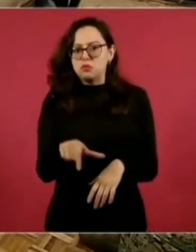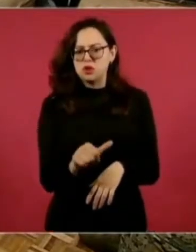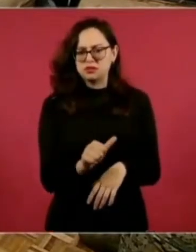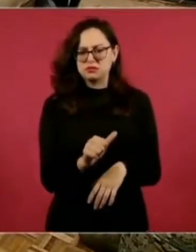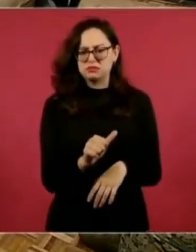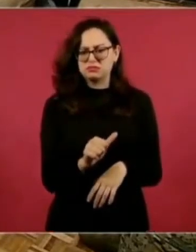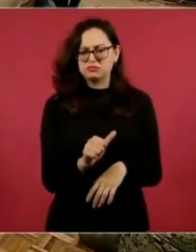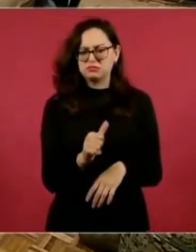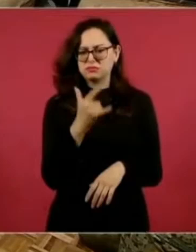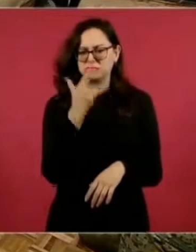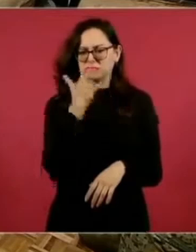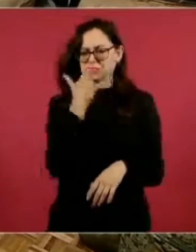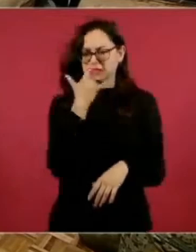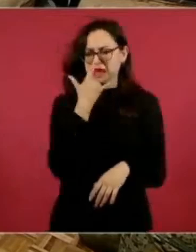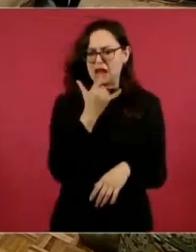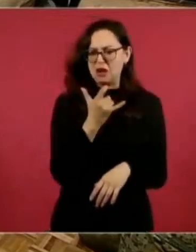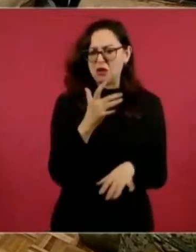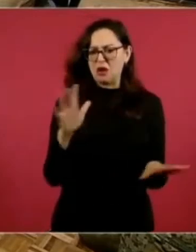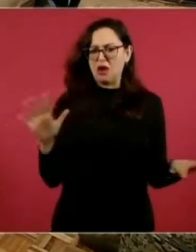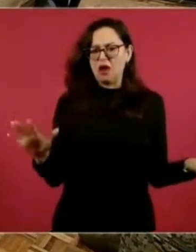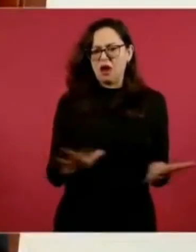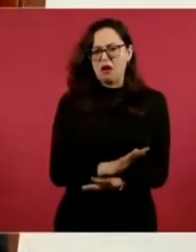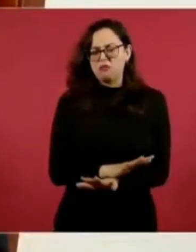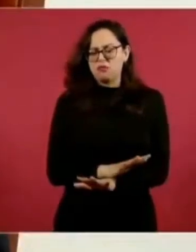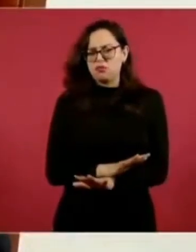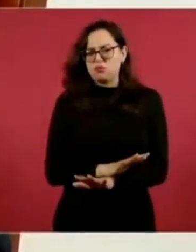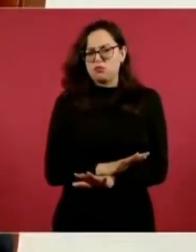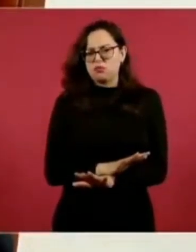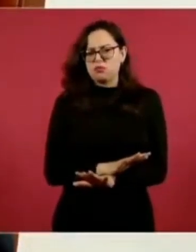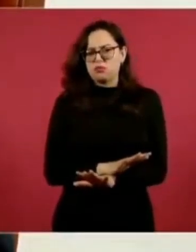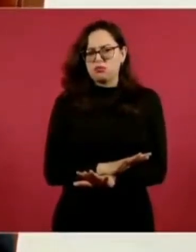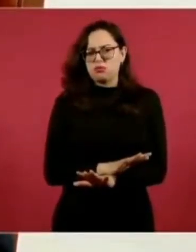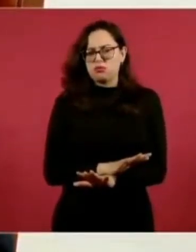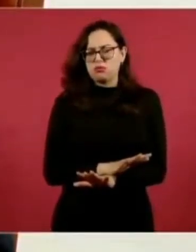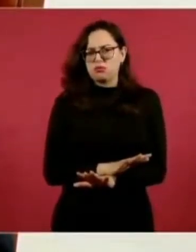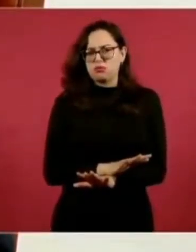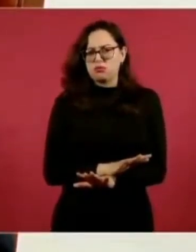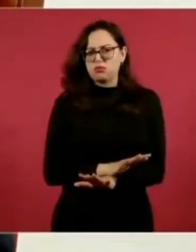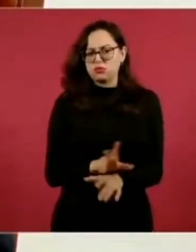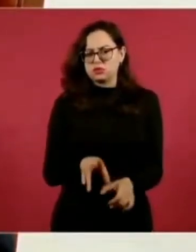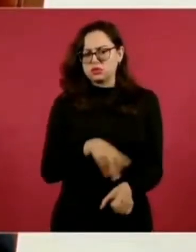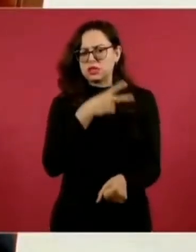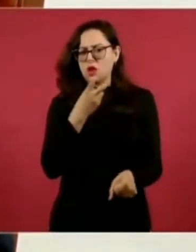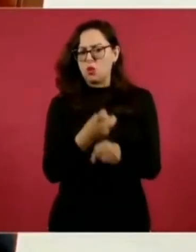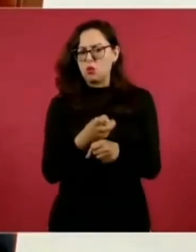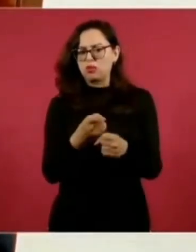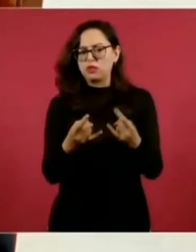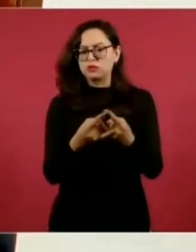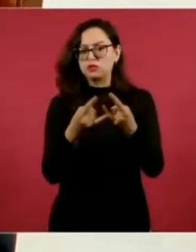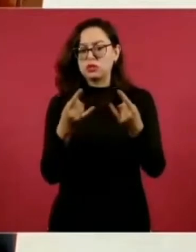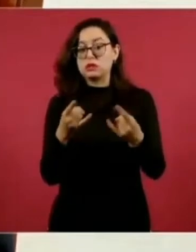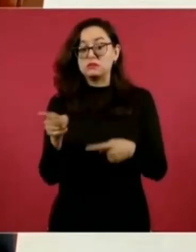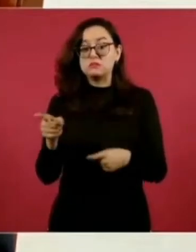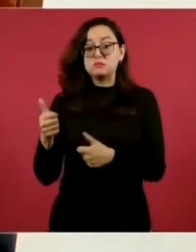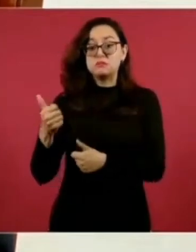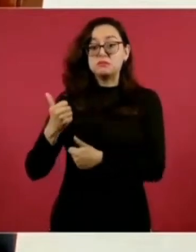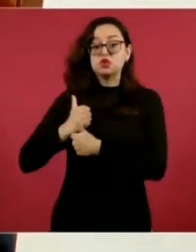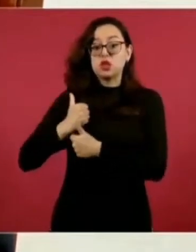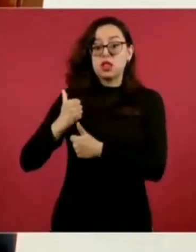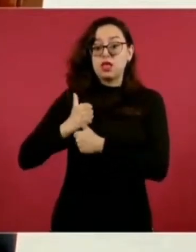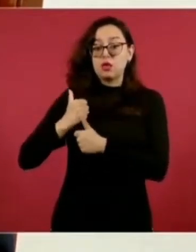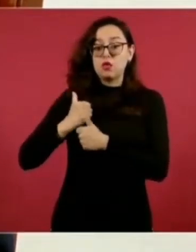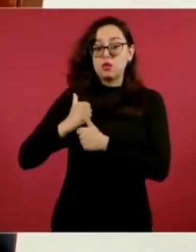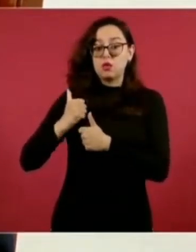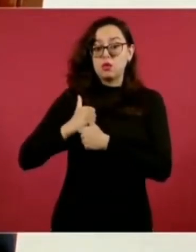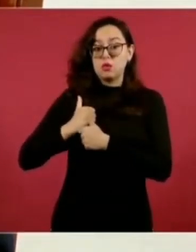empiezan a manejar de que la desaparición de los jóvenes era responsabilidad del ejército.